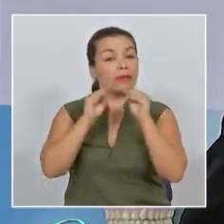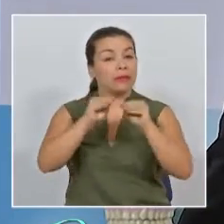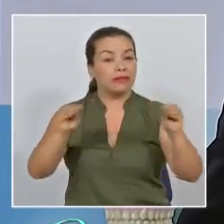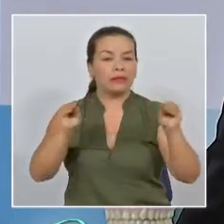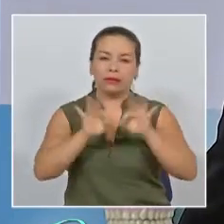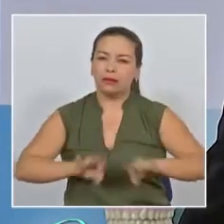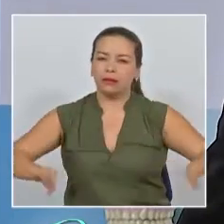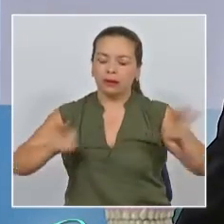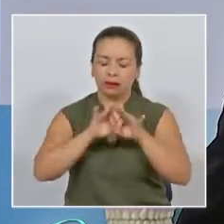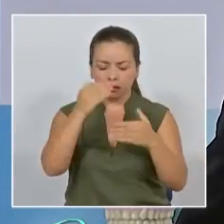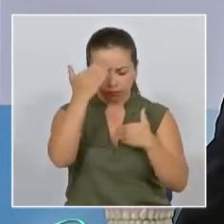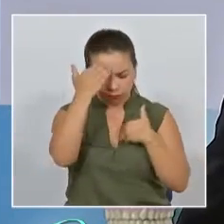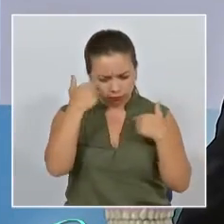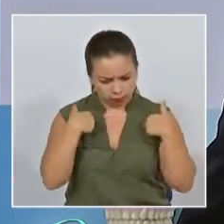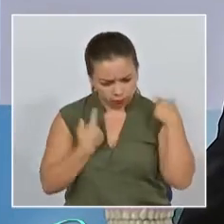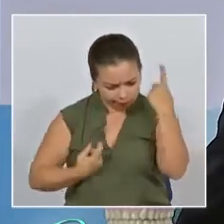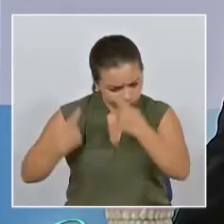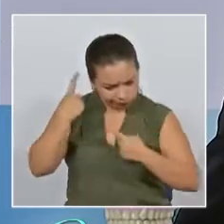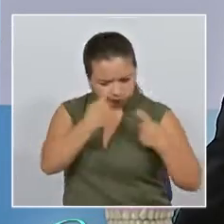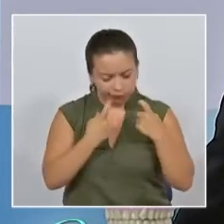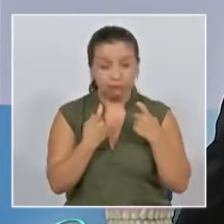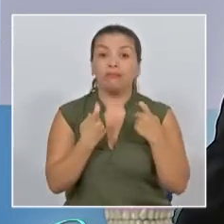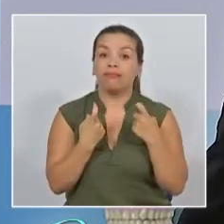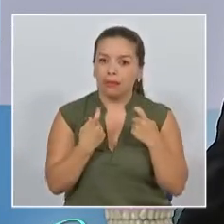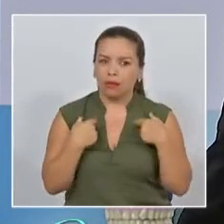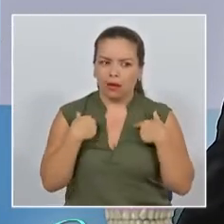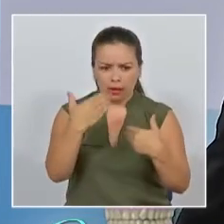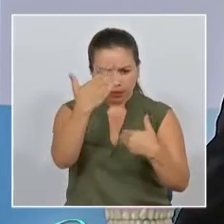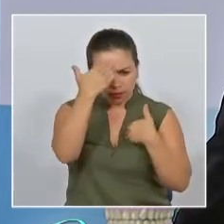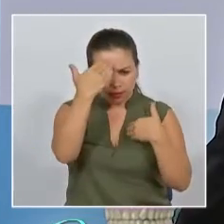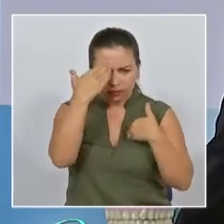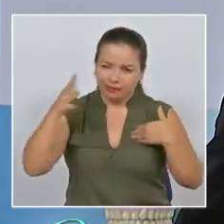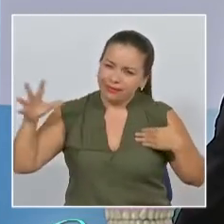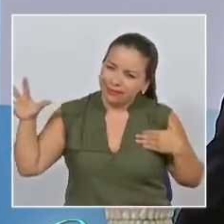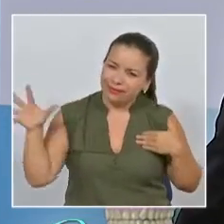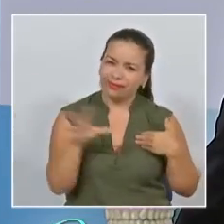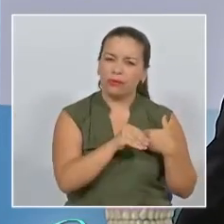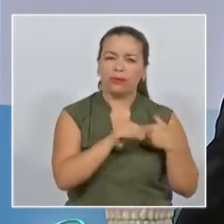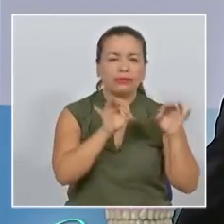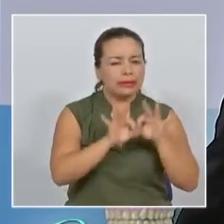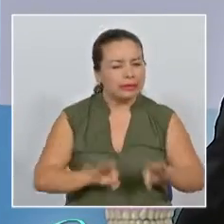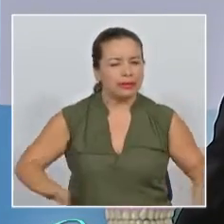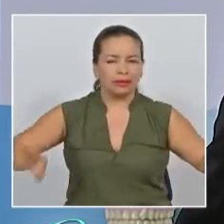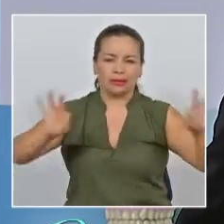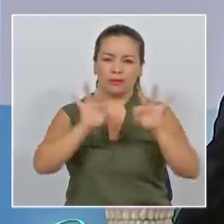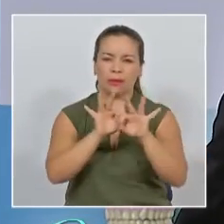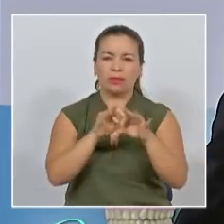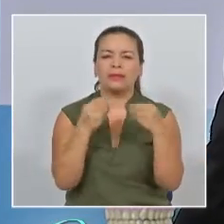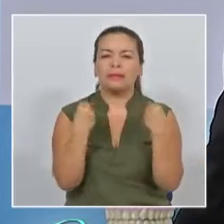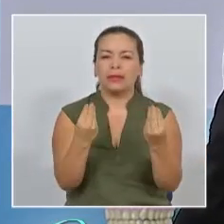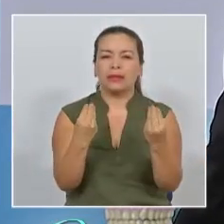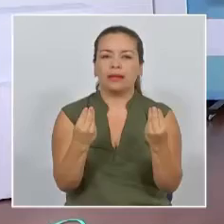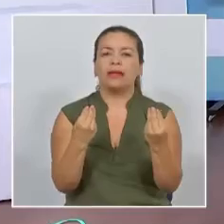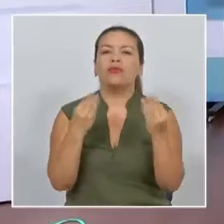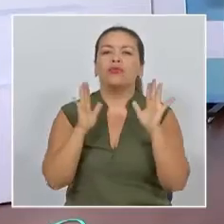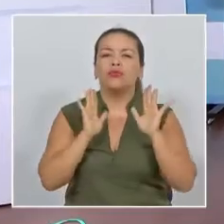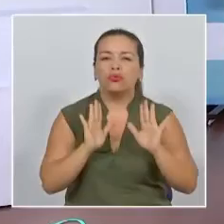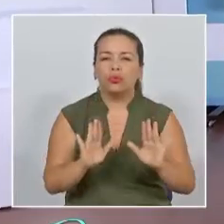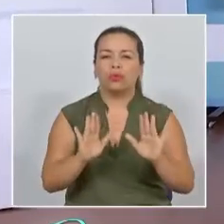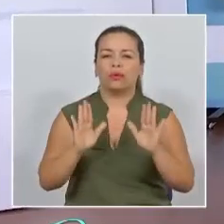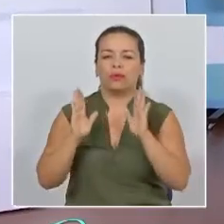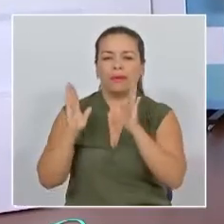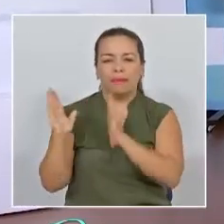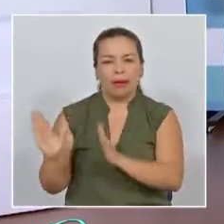es una labor muy importante de conciencia, de concientizarnos, sí, todos de la importancia de mantener muy